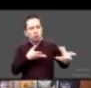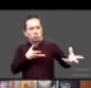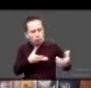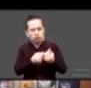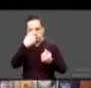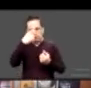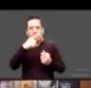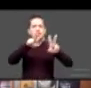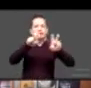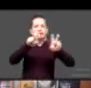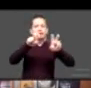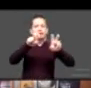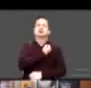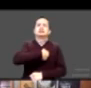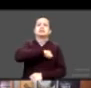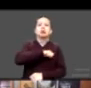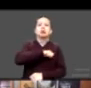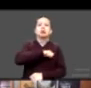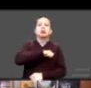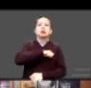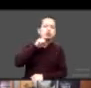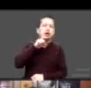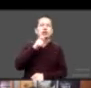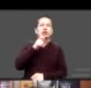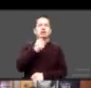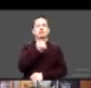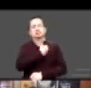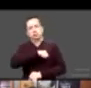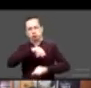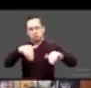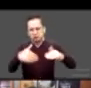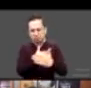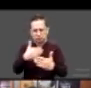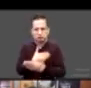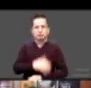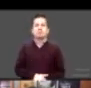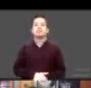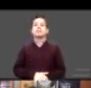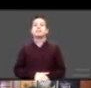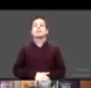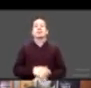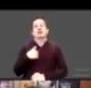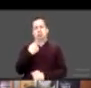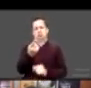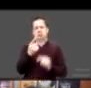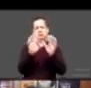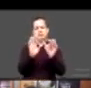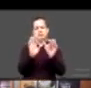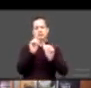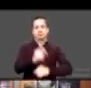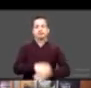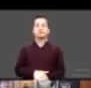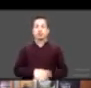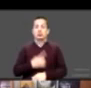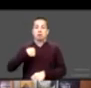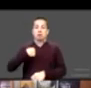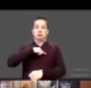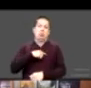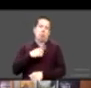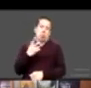reproductiva. Y bueno, nada más comentarles, a nivel de política pública nosotros tenemos un programa de acción específico de salud sexual y